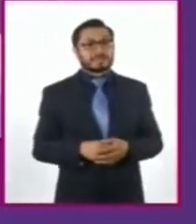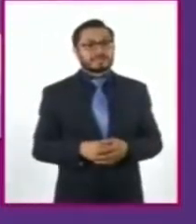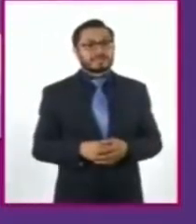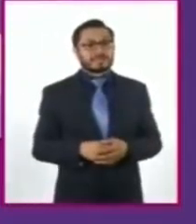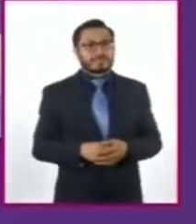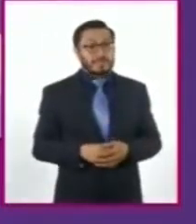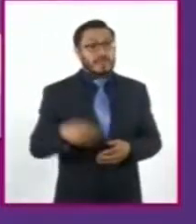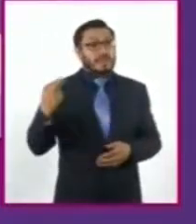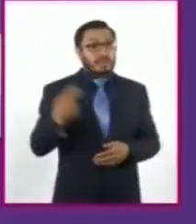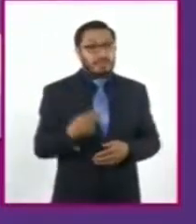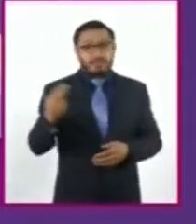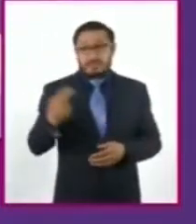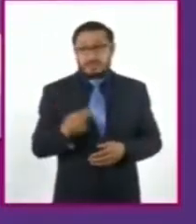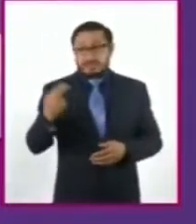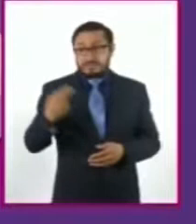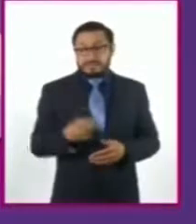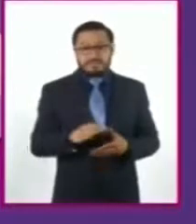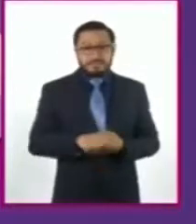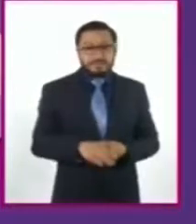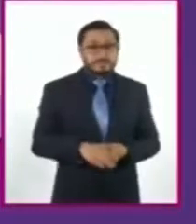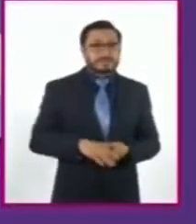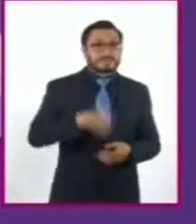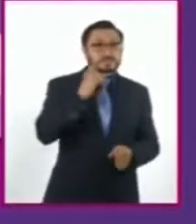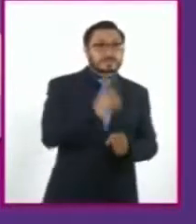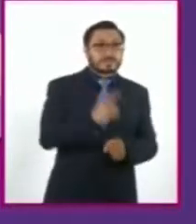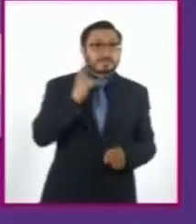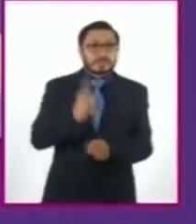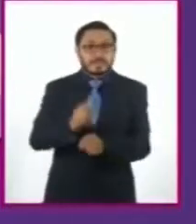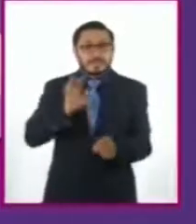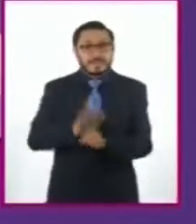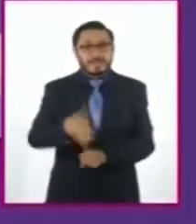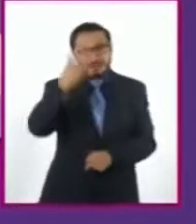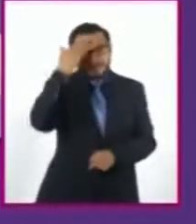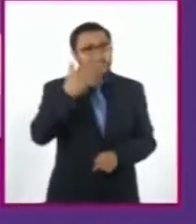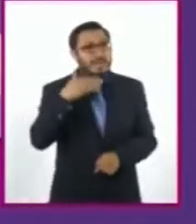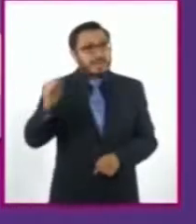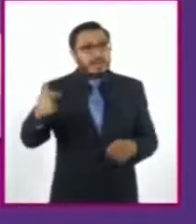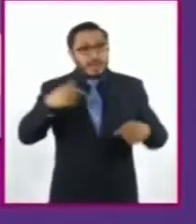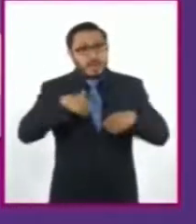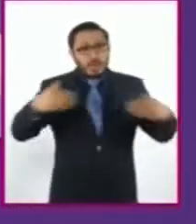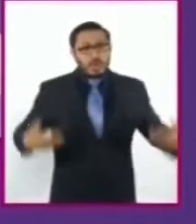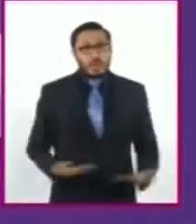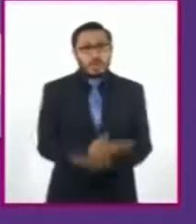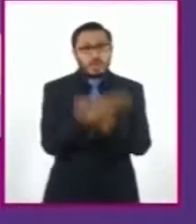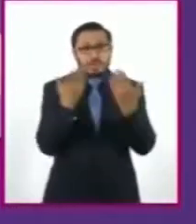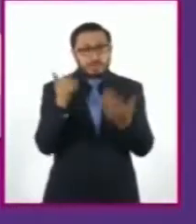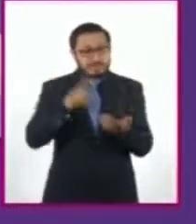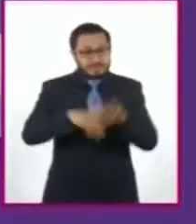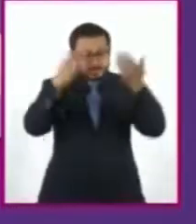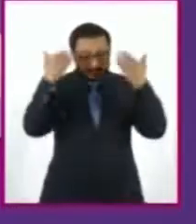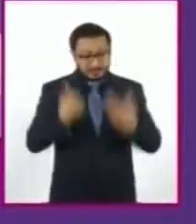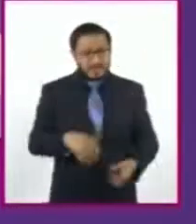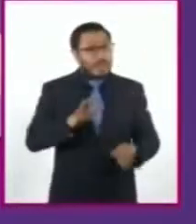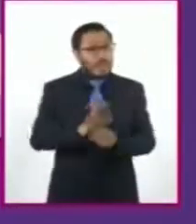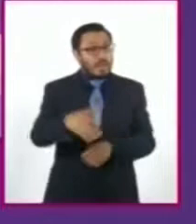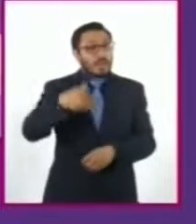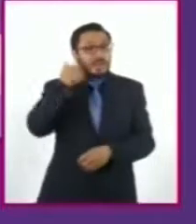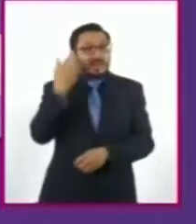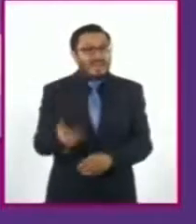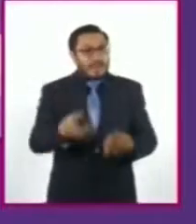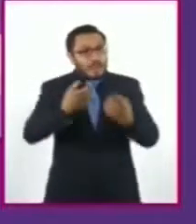Es necesario que identifiquemos las capacidades con las que nacimos y aquellas que queremos